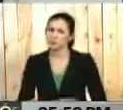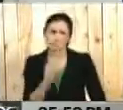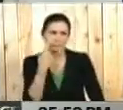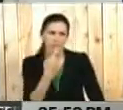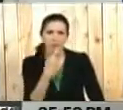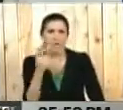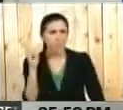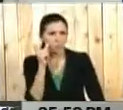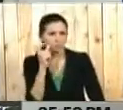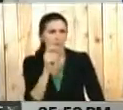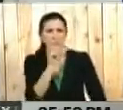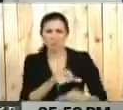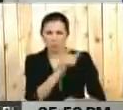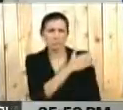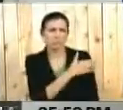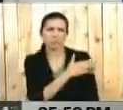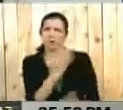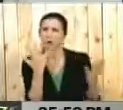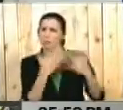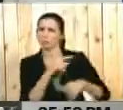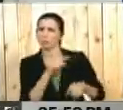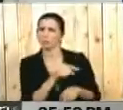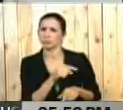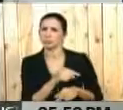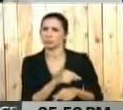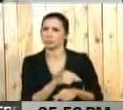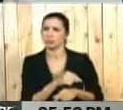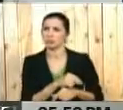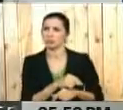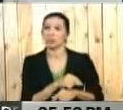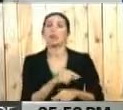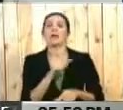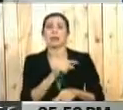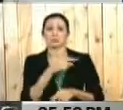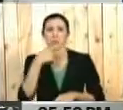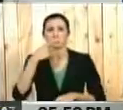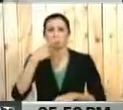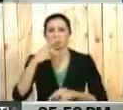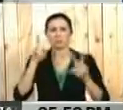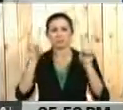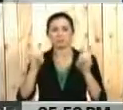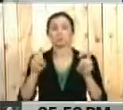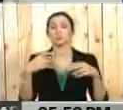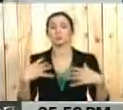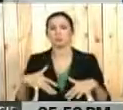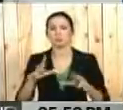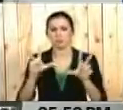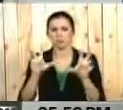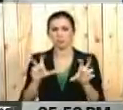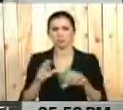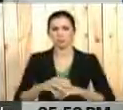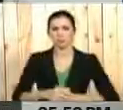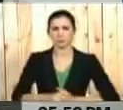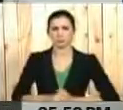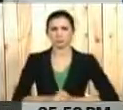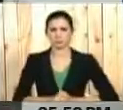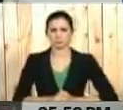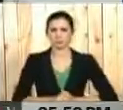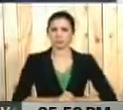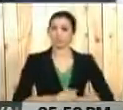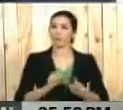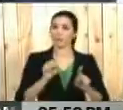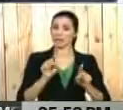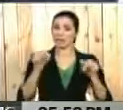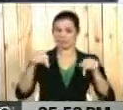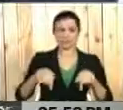doctor. Sí, ellos tienen mucha controversia. Tema político simbólico ahí bastante raro, ¿no? En el lado de esta parte